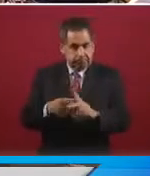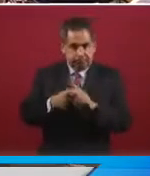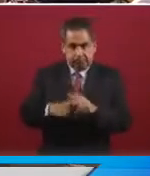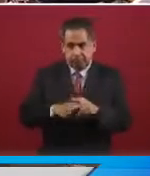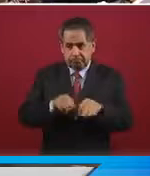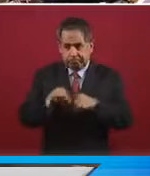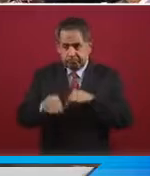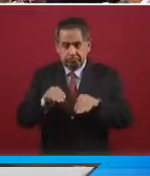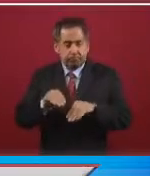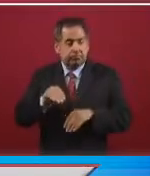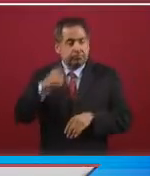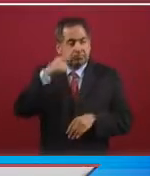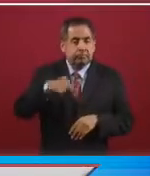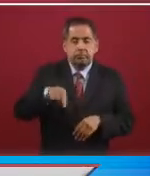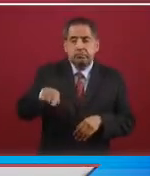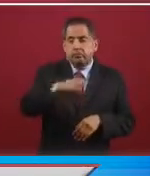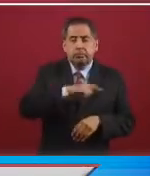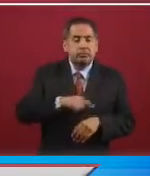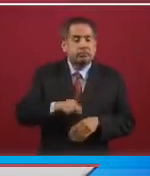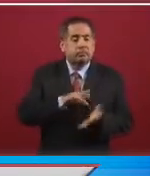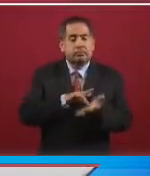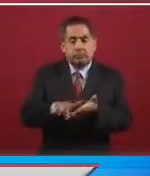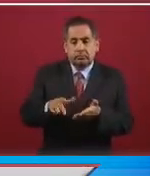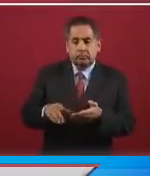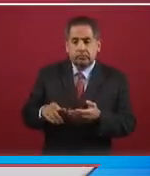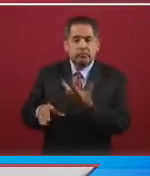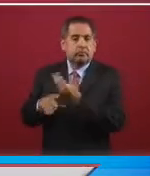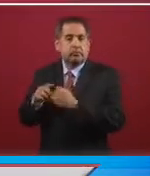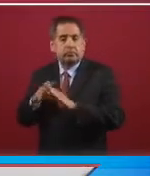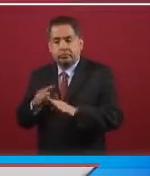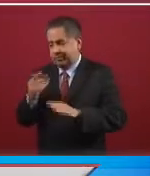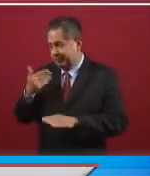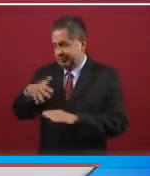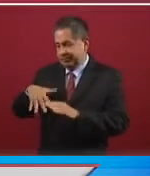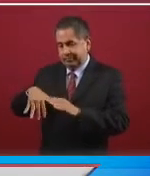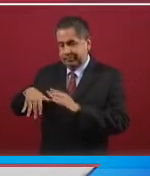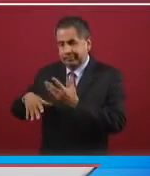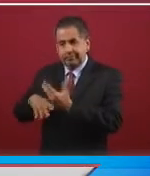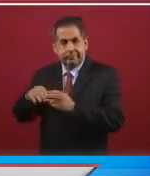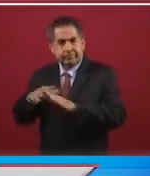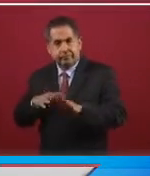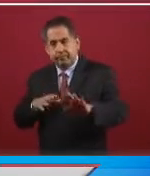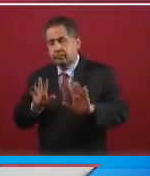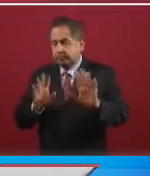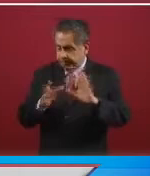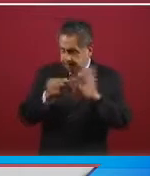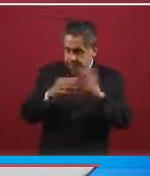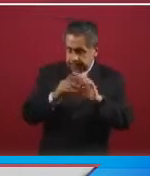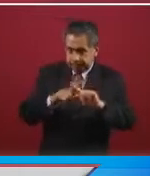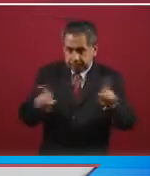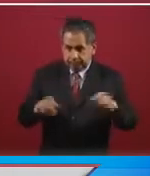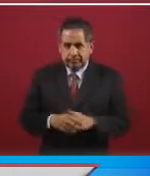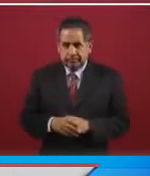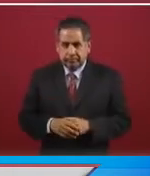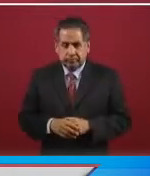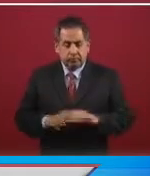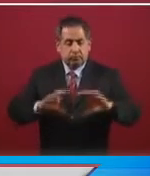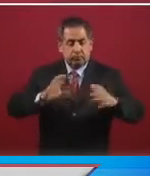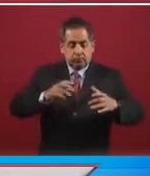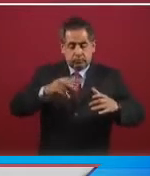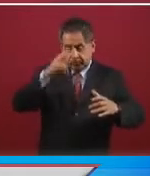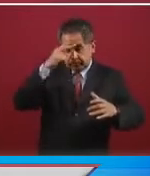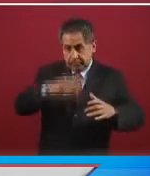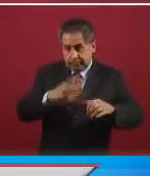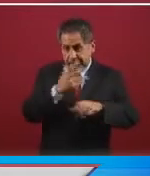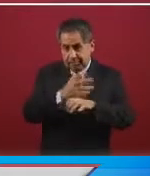Amenazas de aranceles. Durante la próxima reunión en Washington, que será en la Casa Blanca, el canciller Marcelo Ebrard pedirá cumplir con sus compromisos de